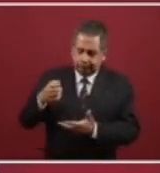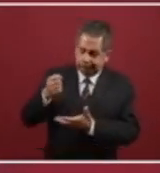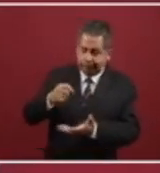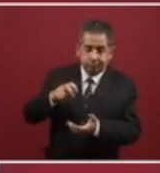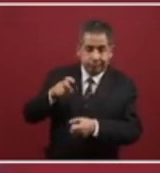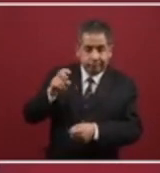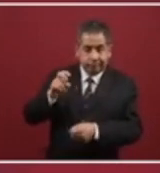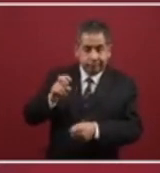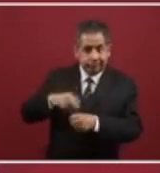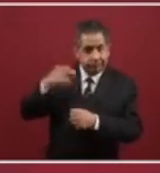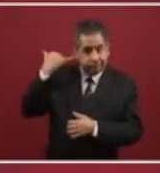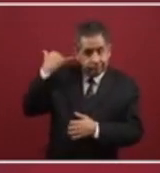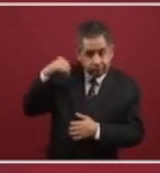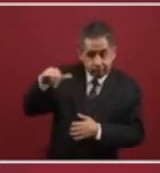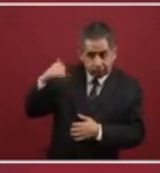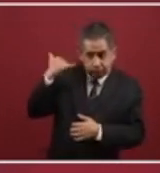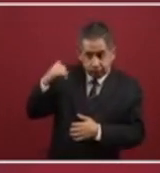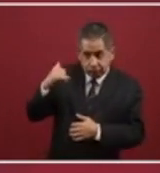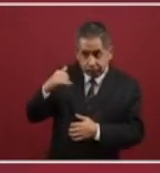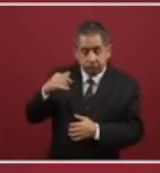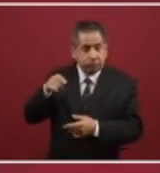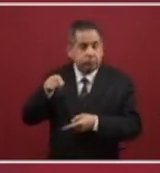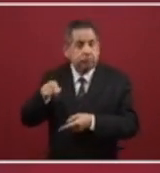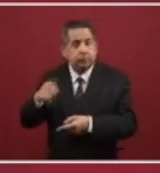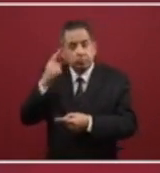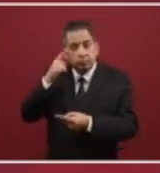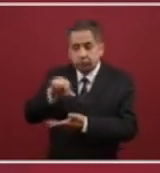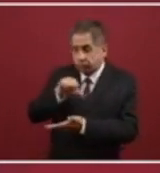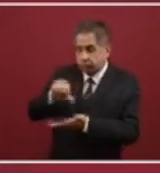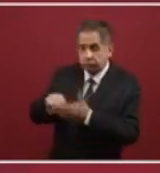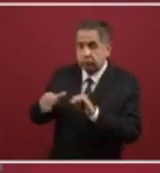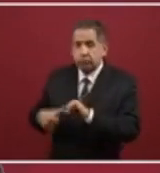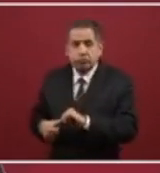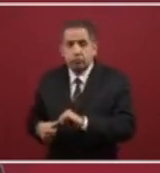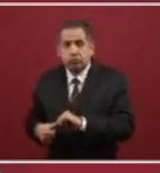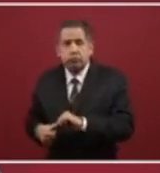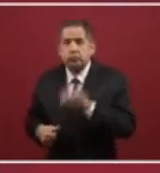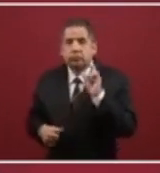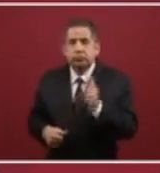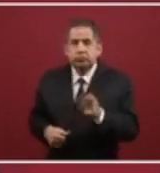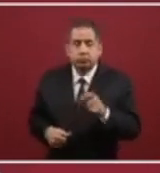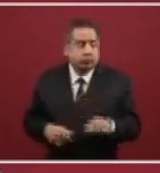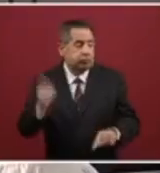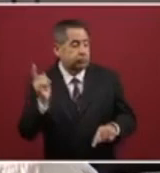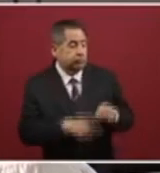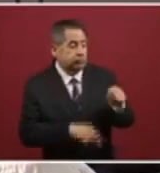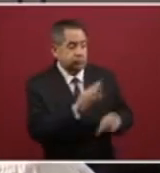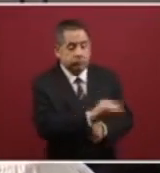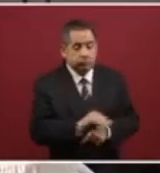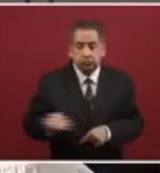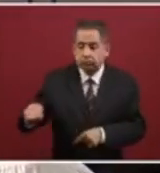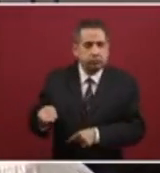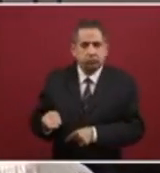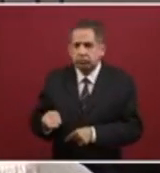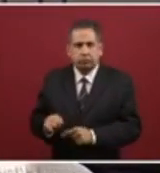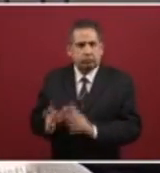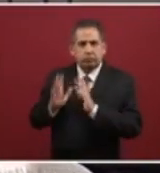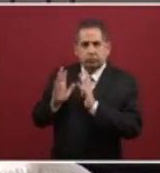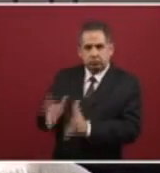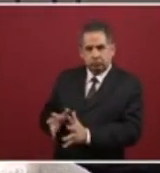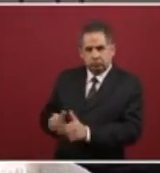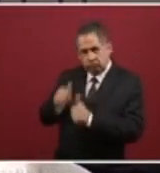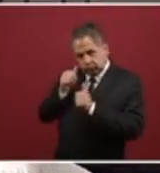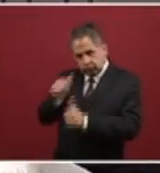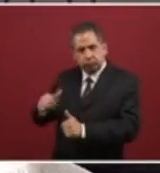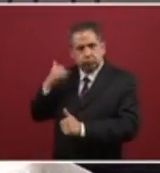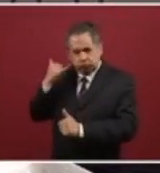está previsto para acciones en Centroamérica. Entonces, no vas a desatender absolutamente nada. Esos 2,000 millones son para eso. Lo único